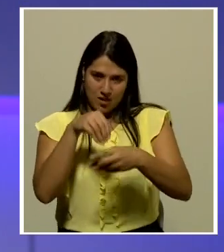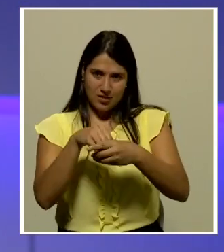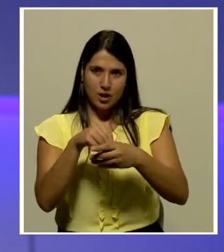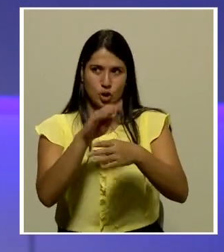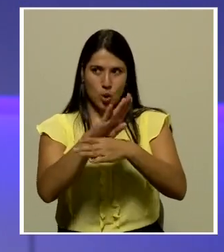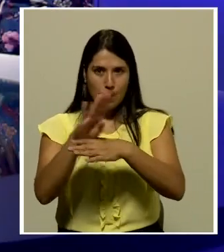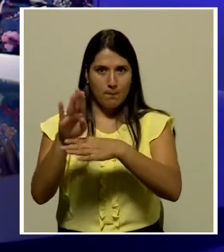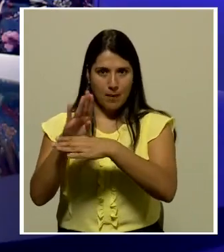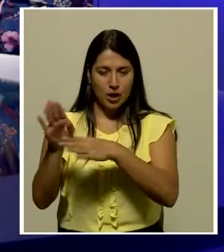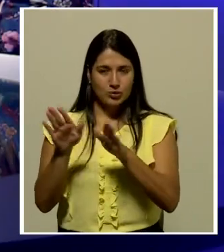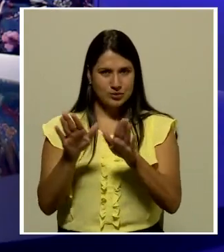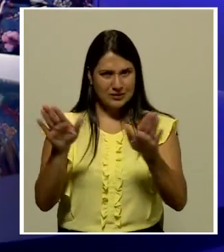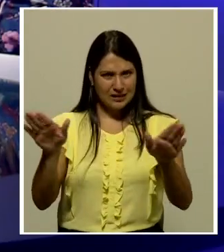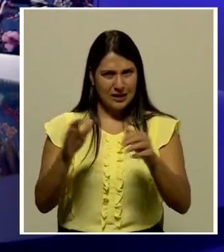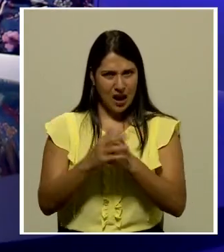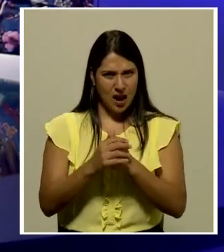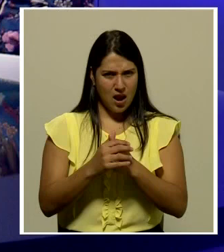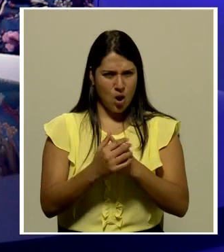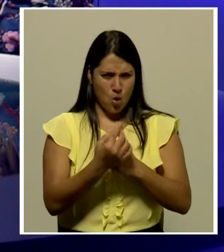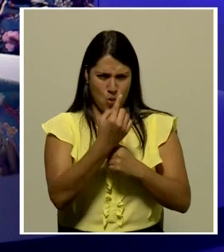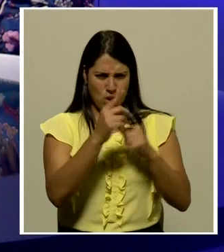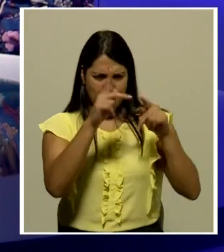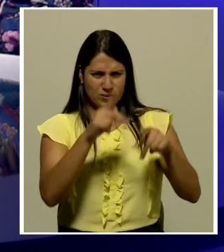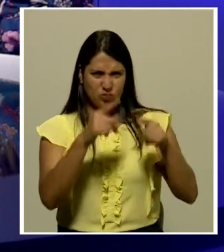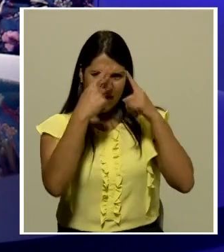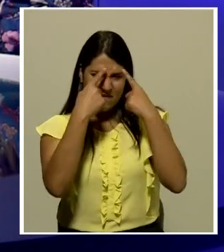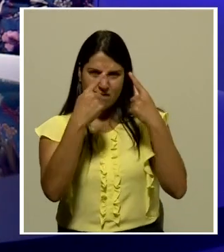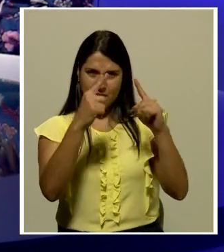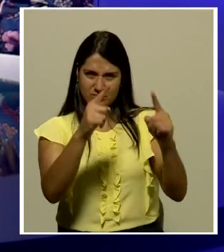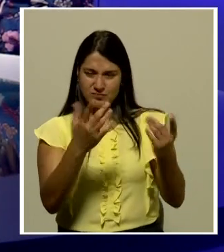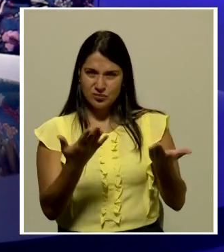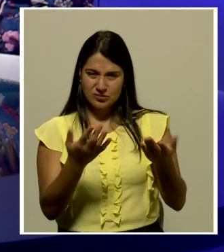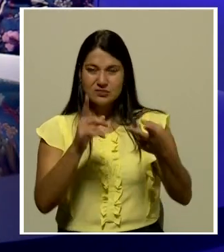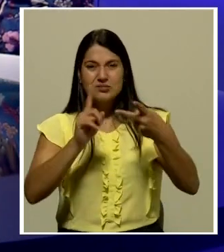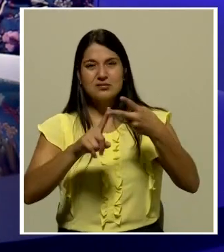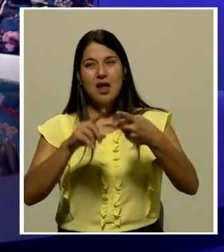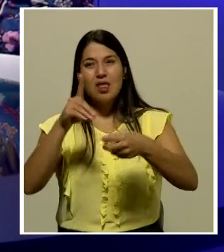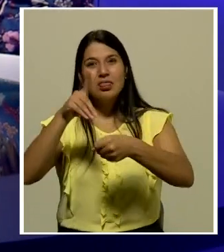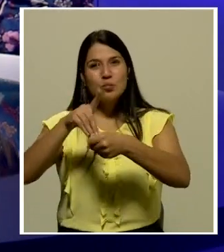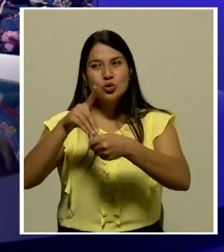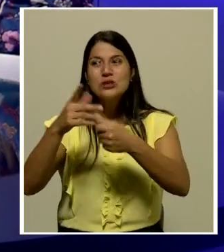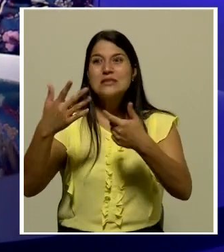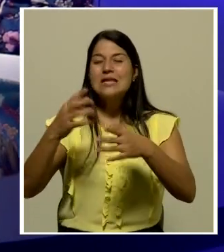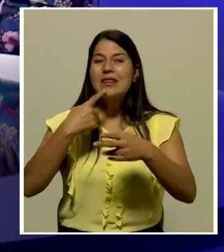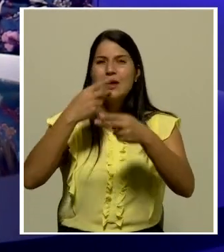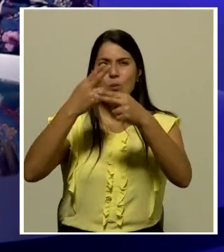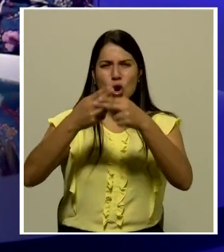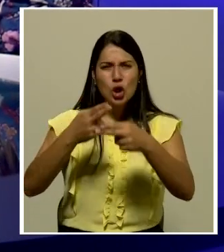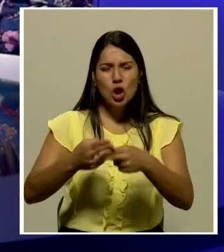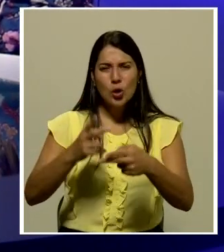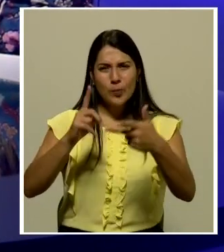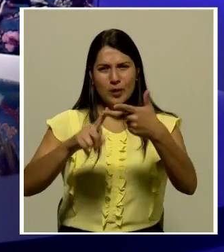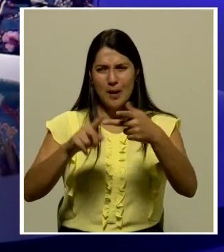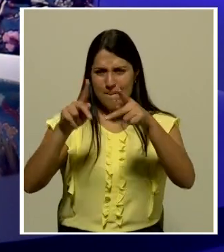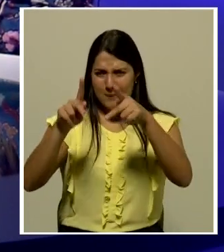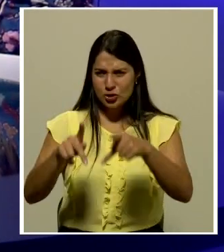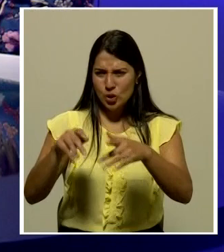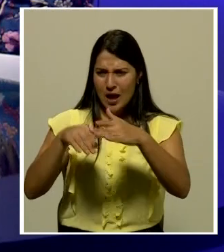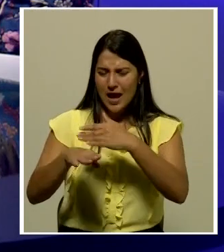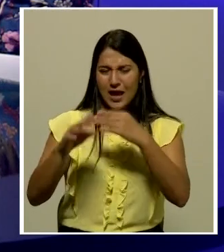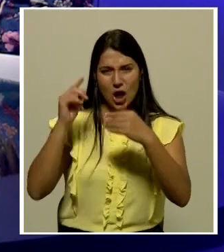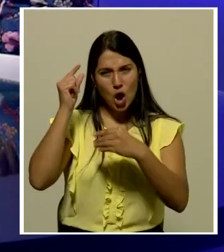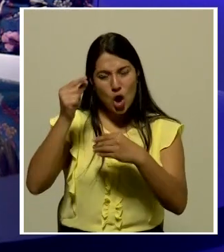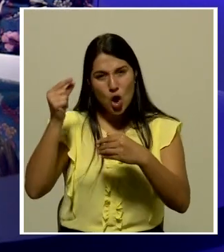en general, un banquero muy conocido en la plaza, los diputados que ya hemos mencionado, la gente del Poder Ejecutivo,